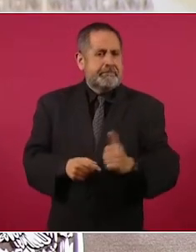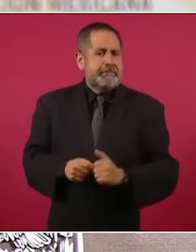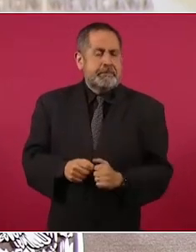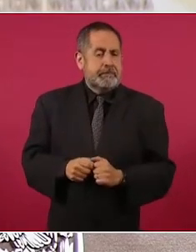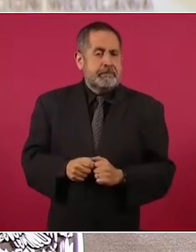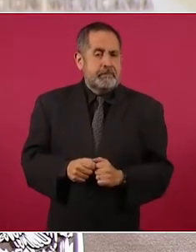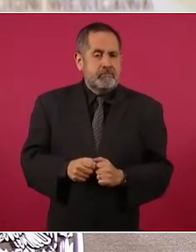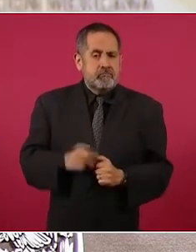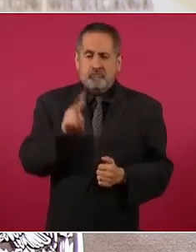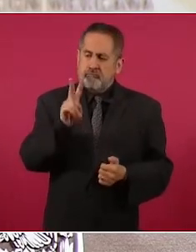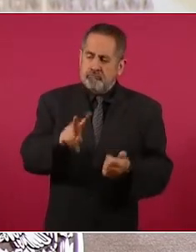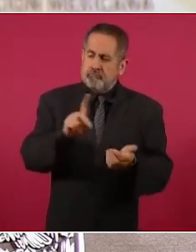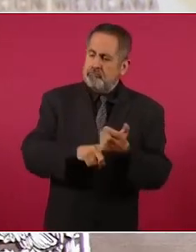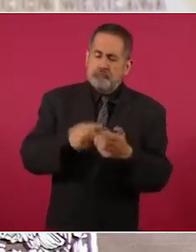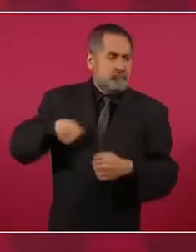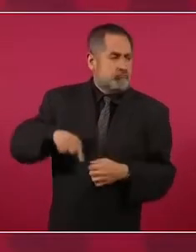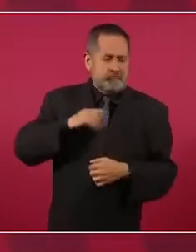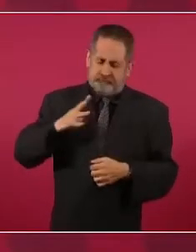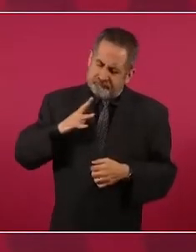es un orgullo